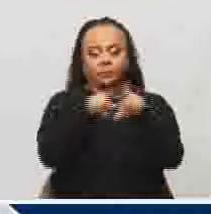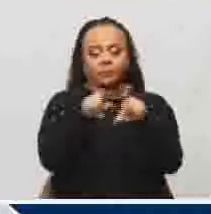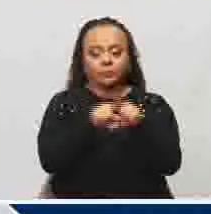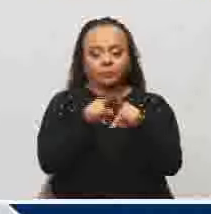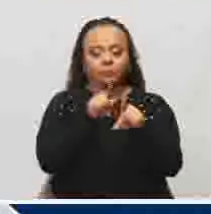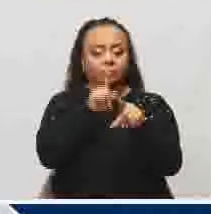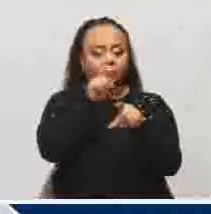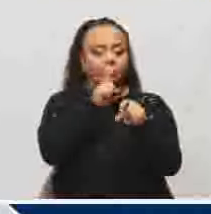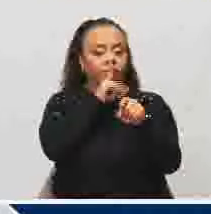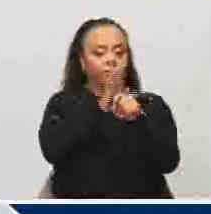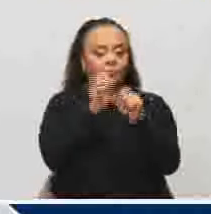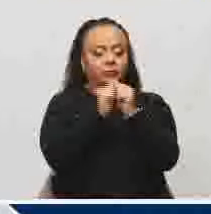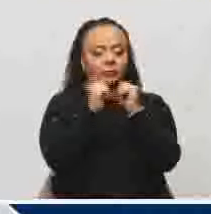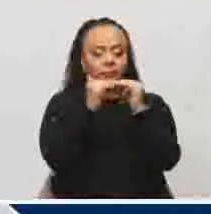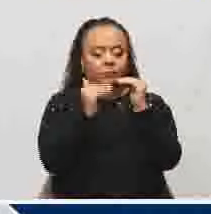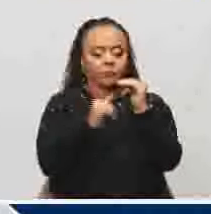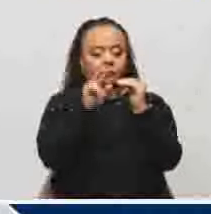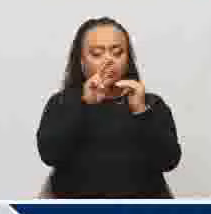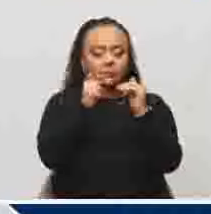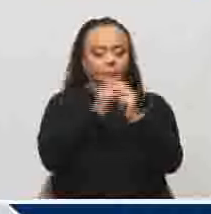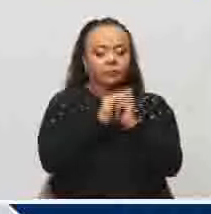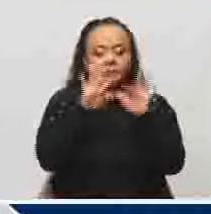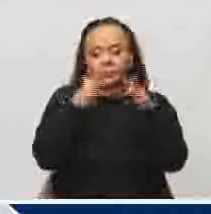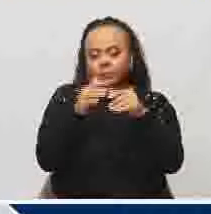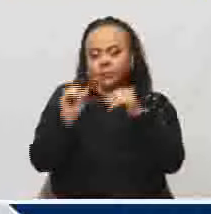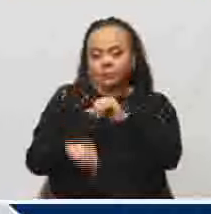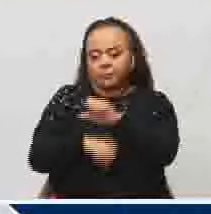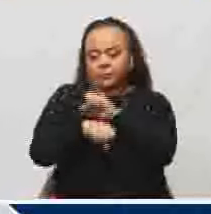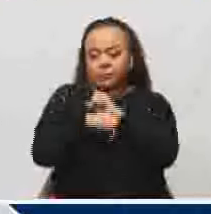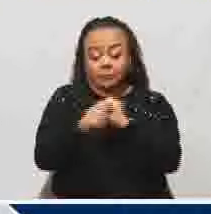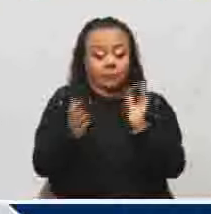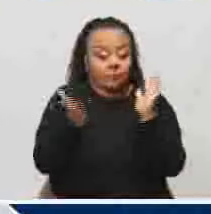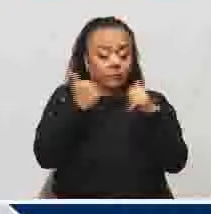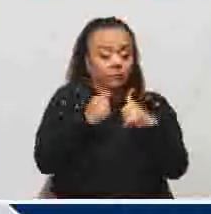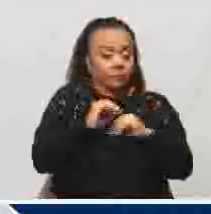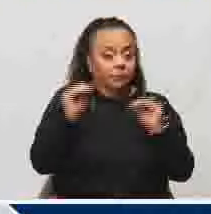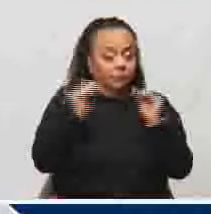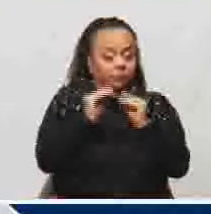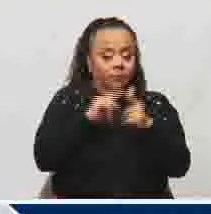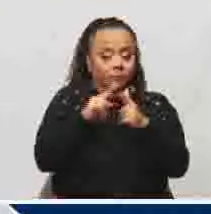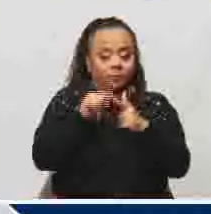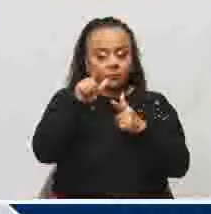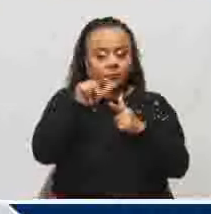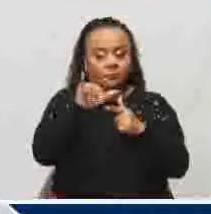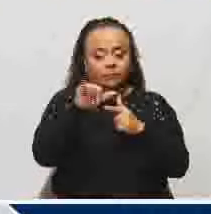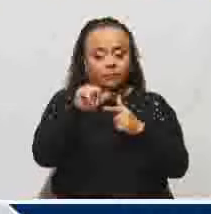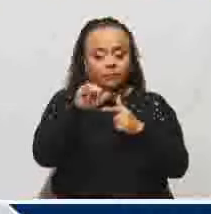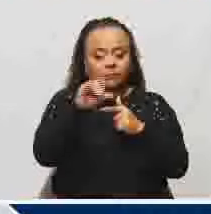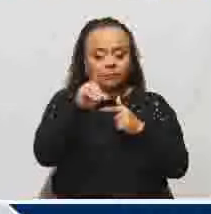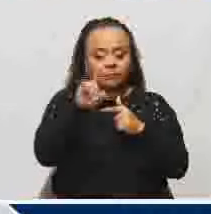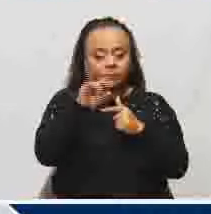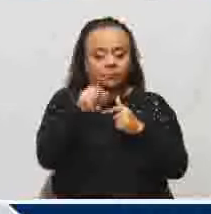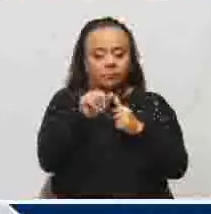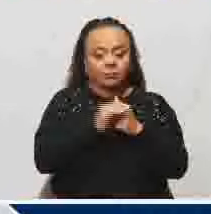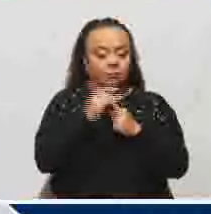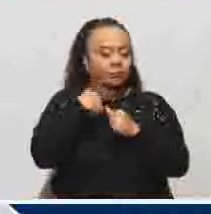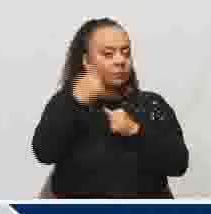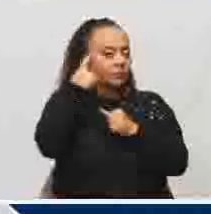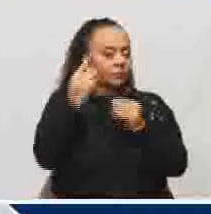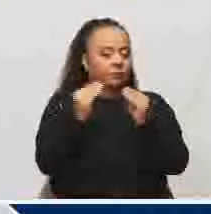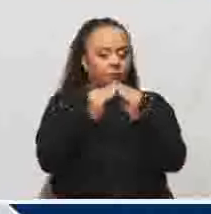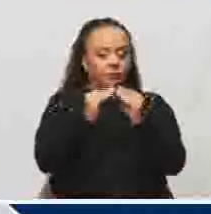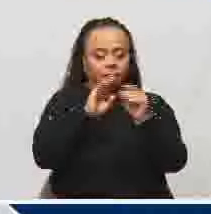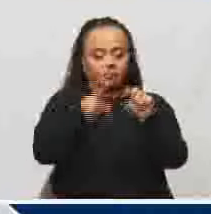sub21 entonces tiene que tomar una decisión Con qué futbolista lo va a afrontar Porque si es que na maire sacrificando tal vez a Luis Díaz si es Fabricio alemán digo pensando en los más